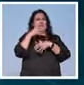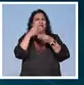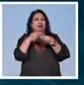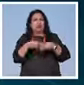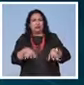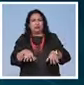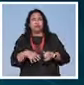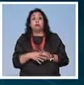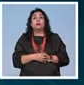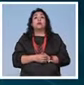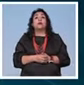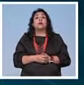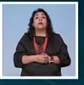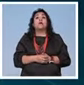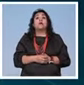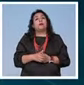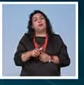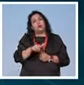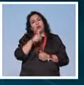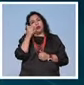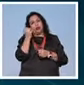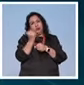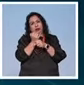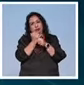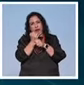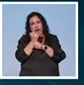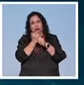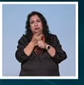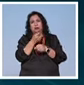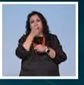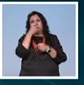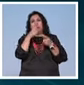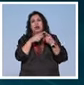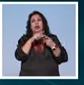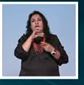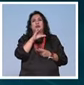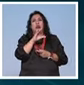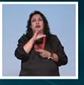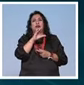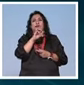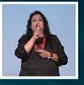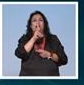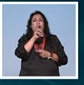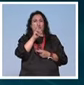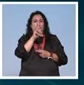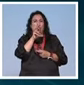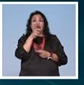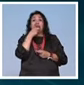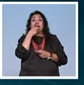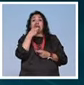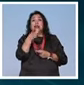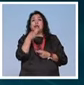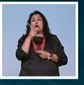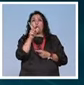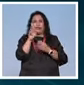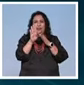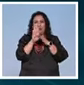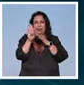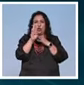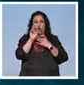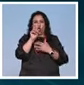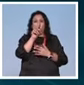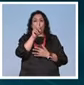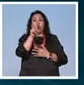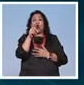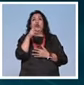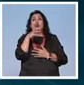extraviándolas. El otro estudio, publicado primero en Scientific Reports, descubrió que durante las migraciones de otoño,